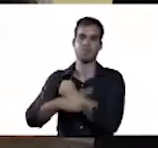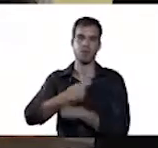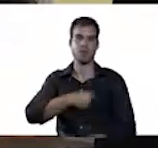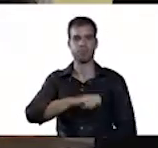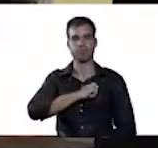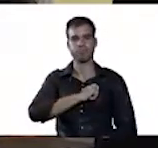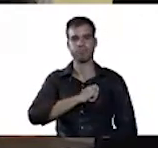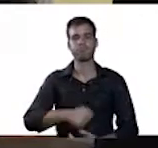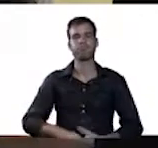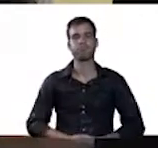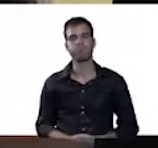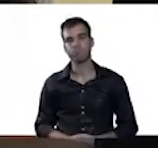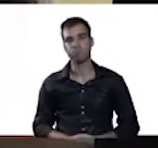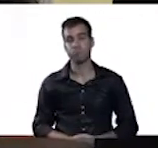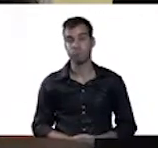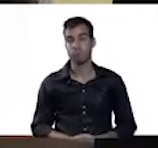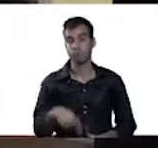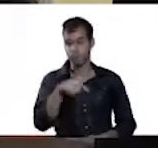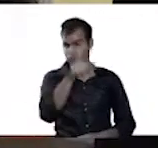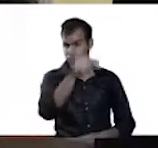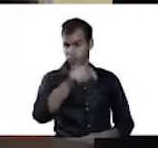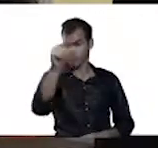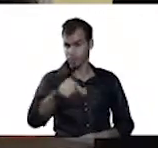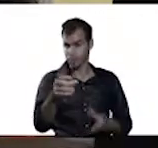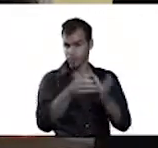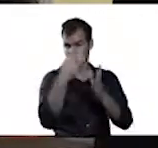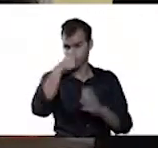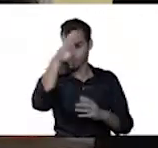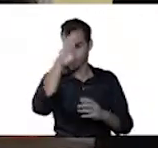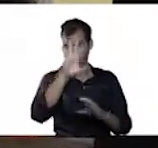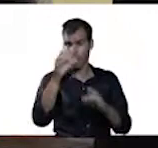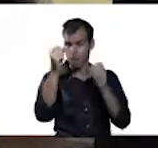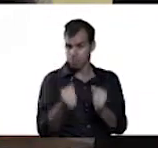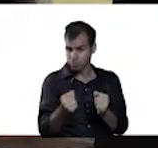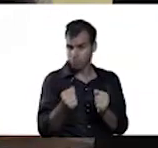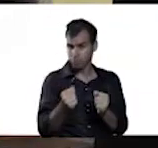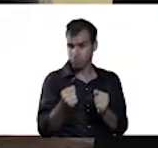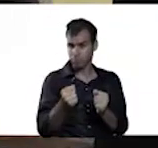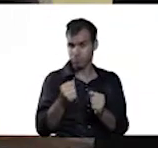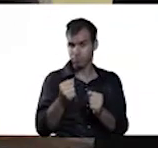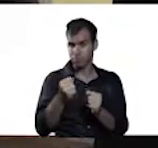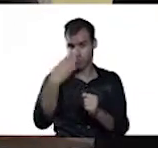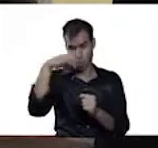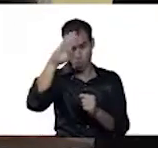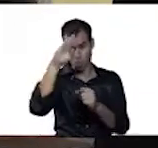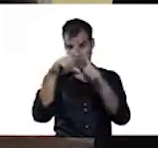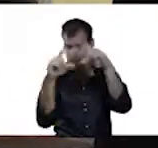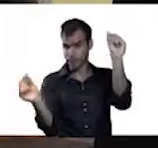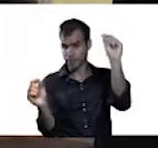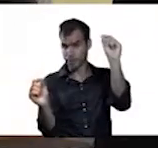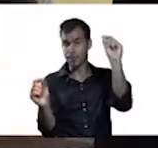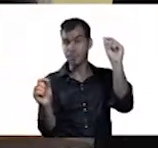a España. Sin embargo, estos criollos que ya se habían asentado en el país